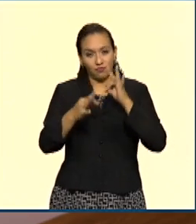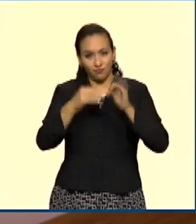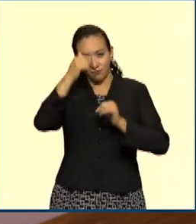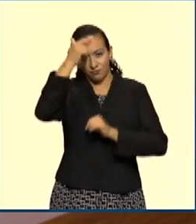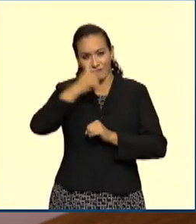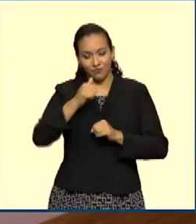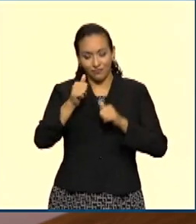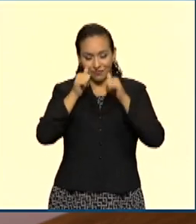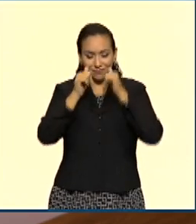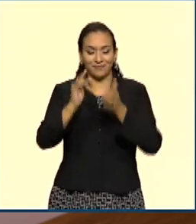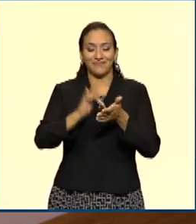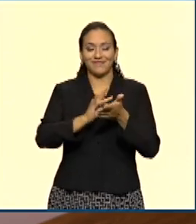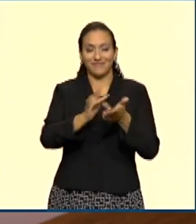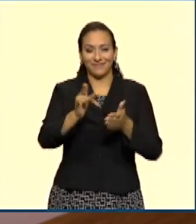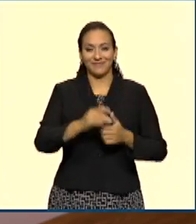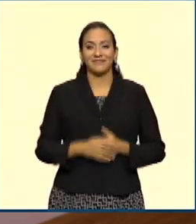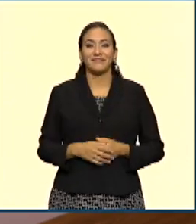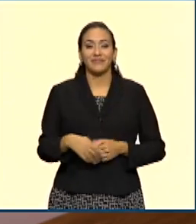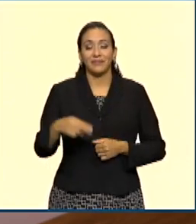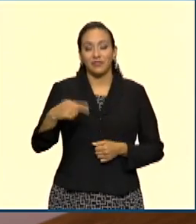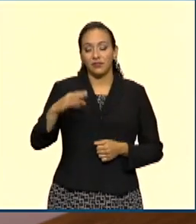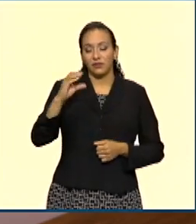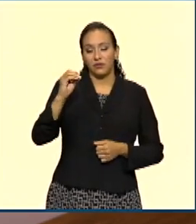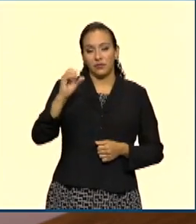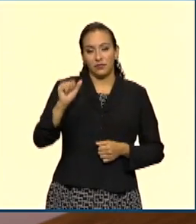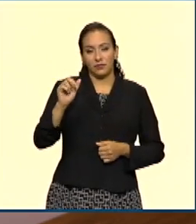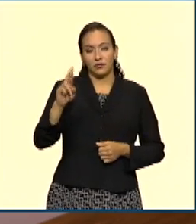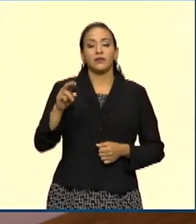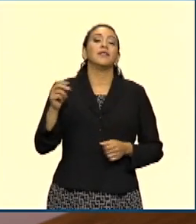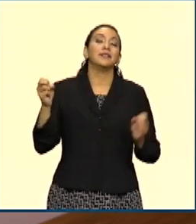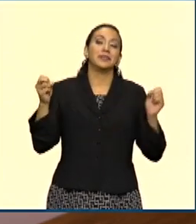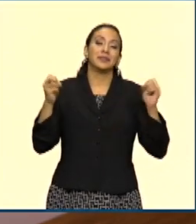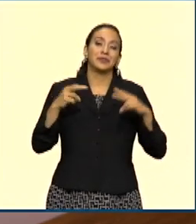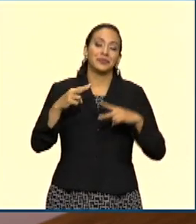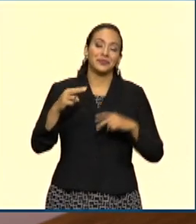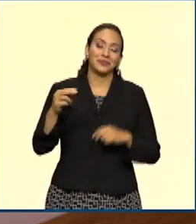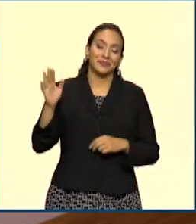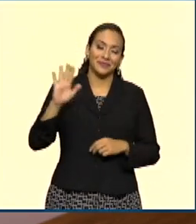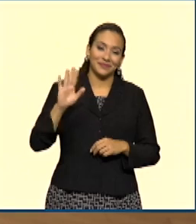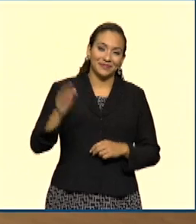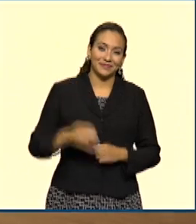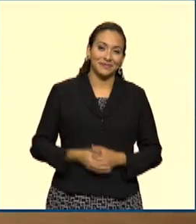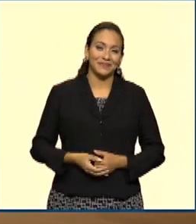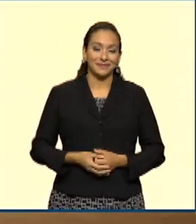Muchas gracias. Continúen esta señal. Soy Oscar González y nos vemos en la próxima. Pásela muy